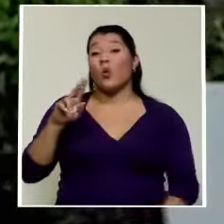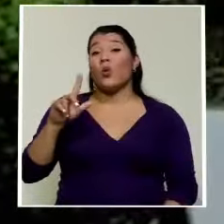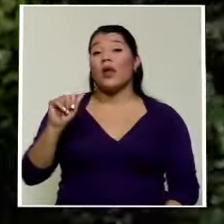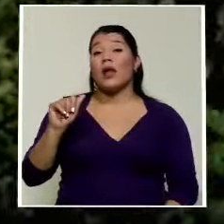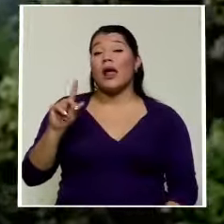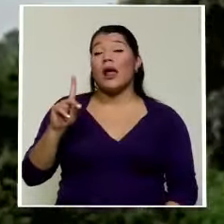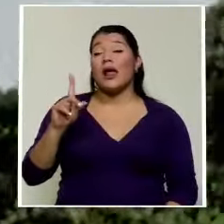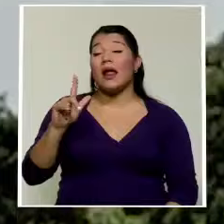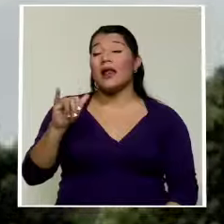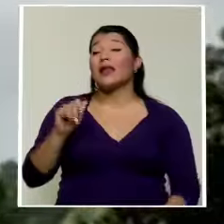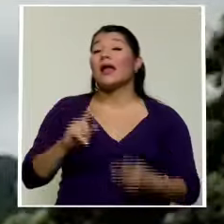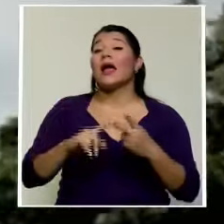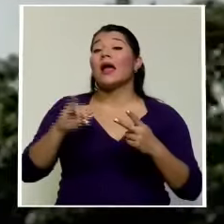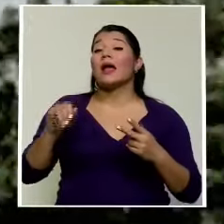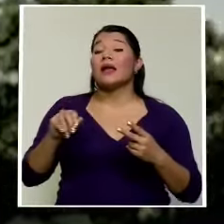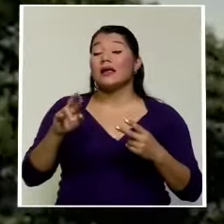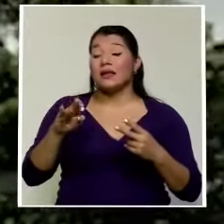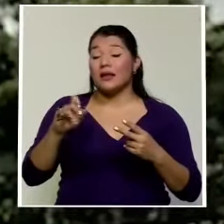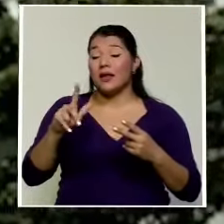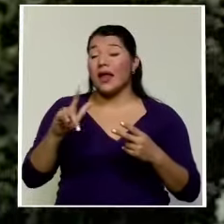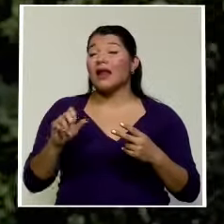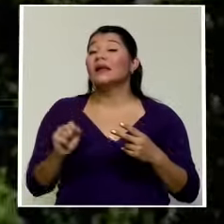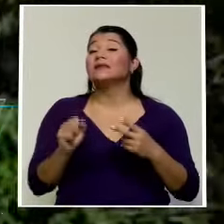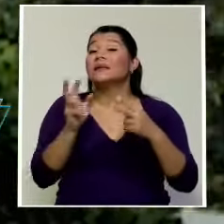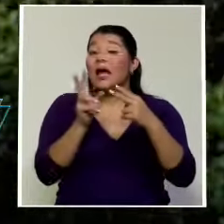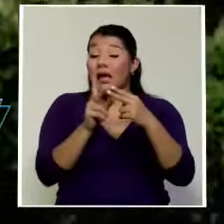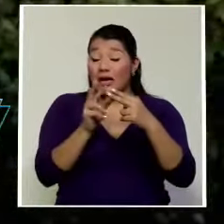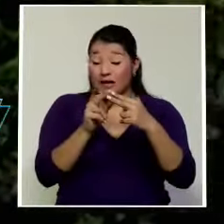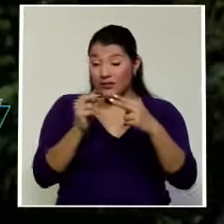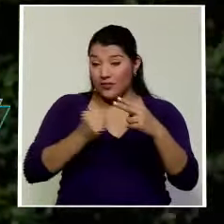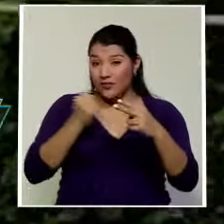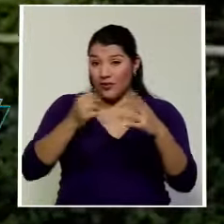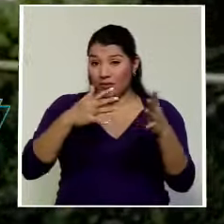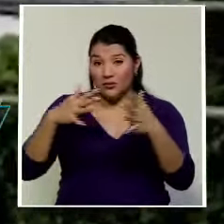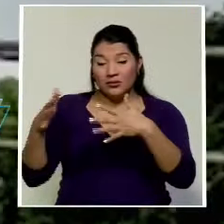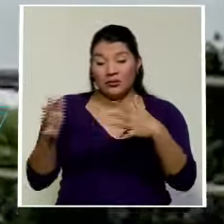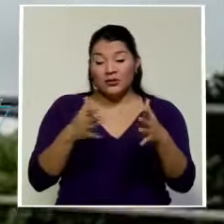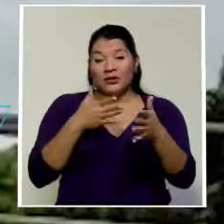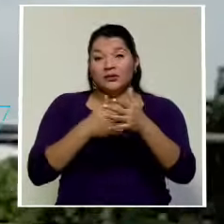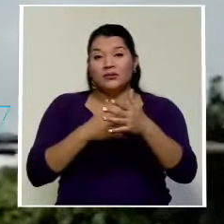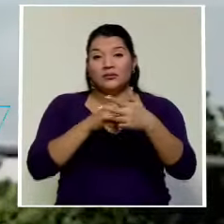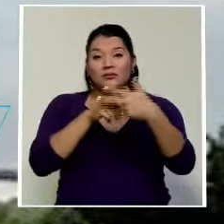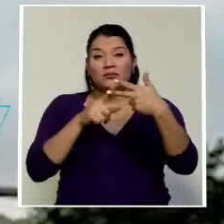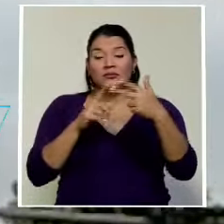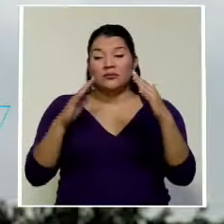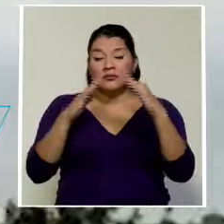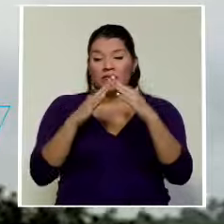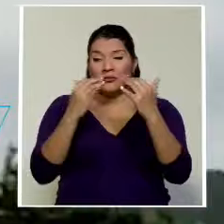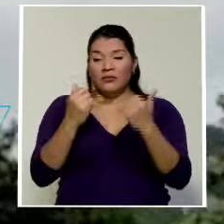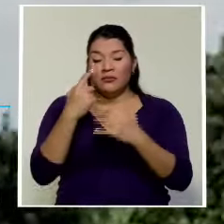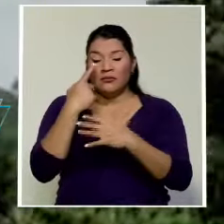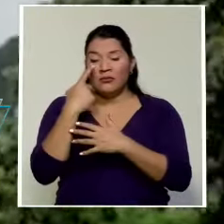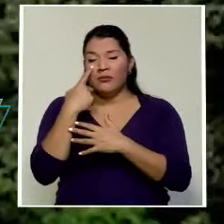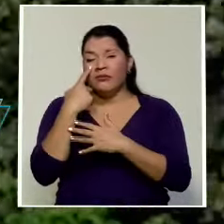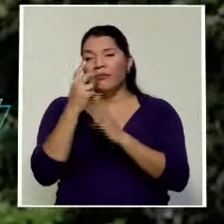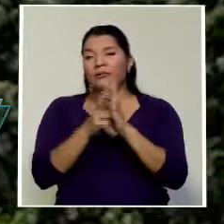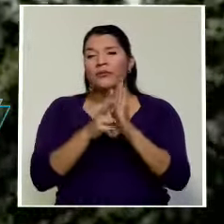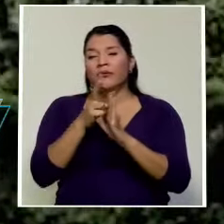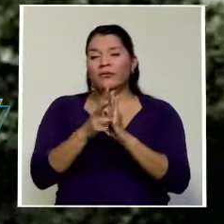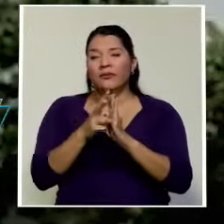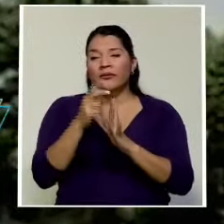Los Jirales en Cartago. El fenómeno de vientos afectó 3 viviendas. Aquí vemos en imágenes